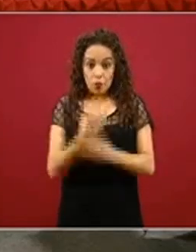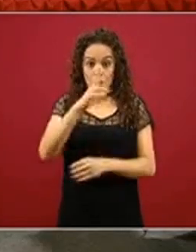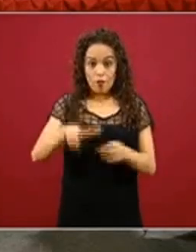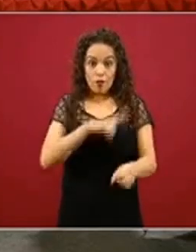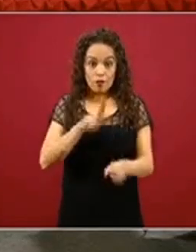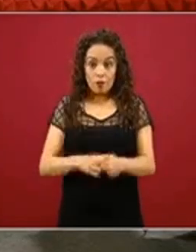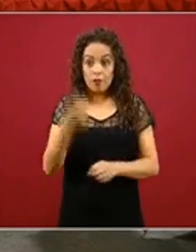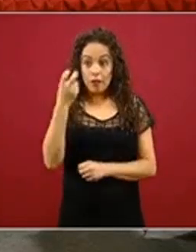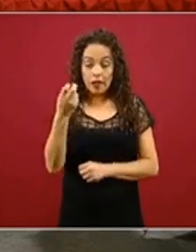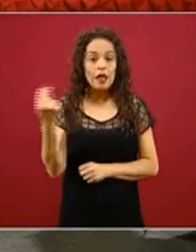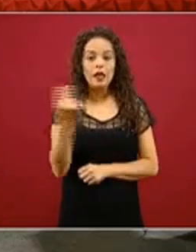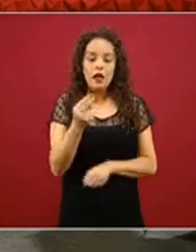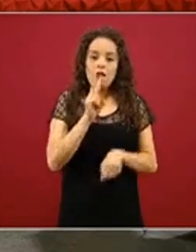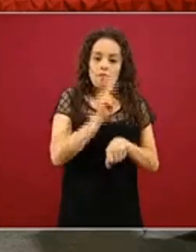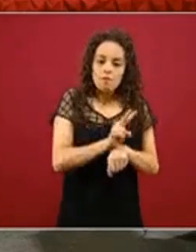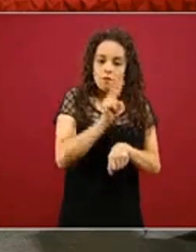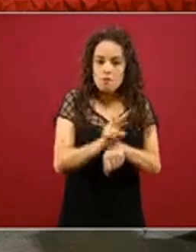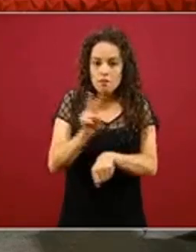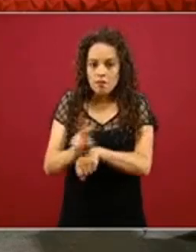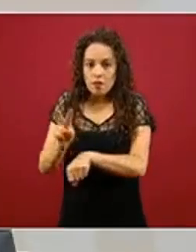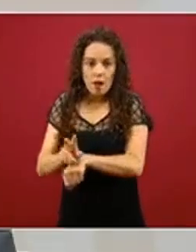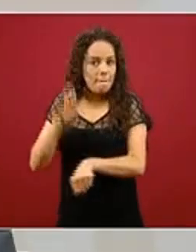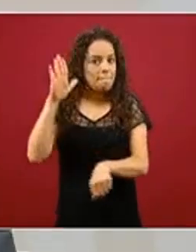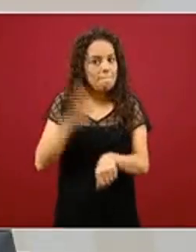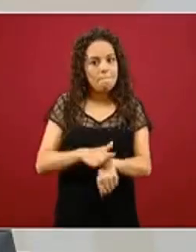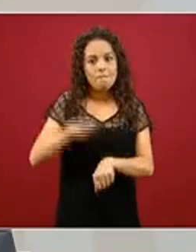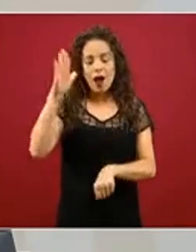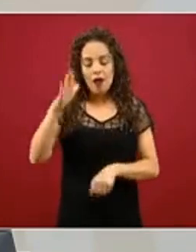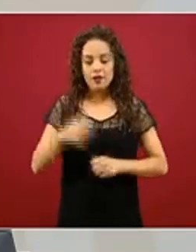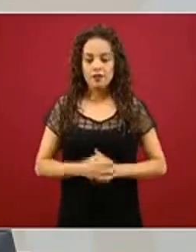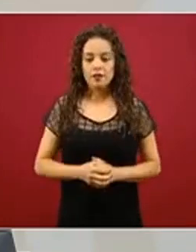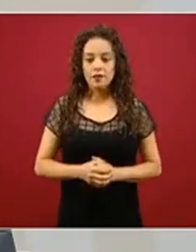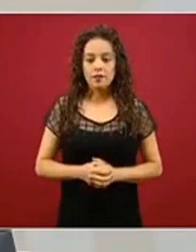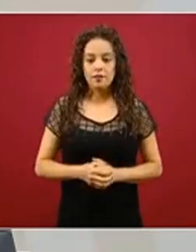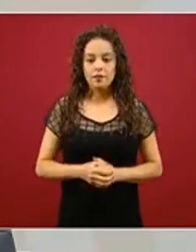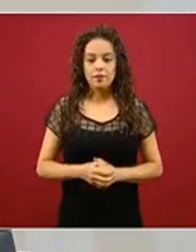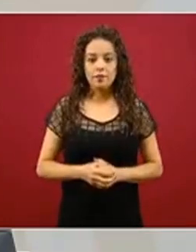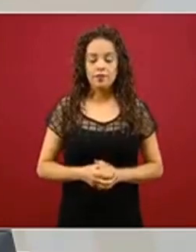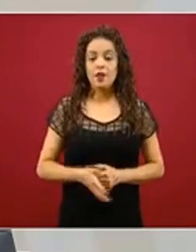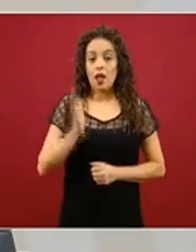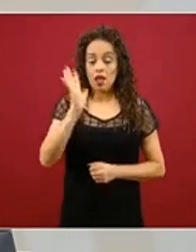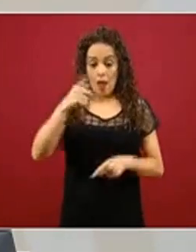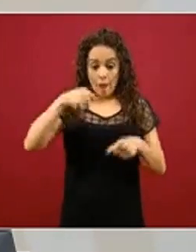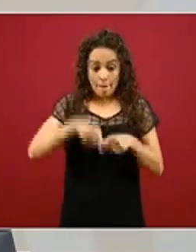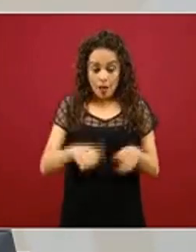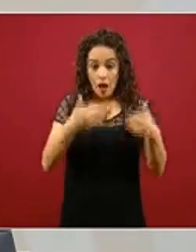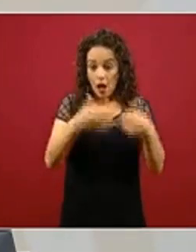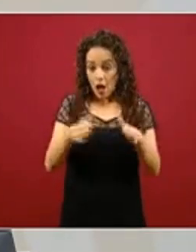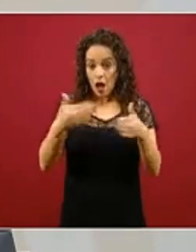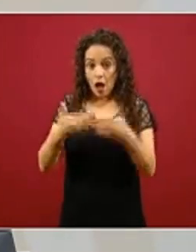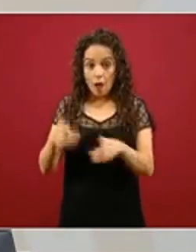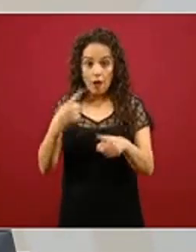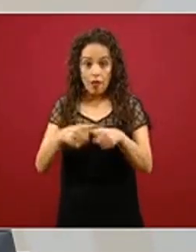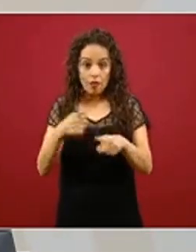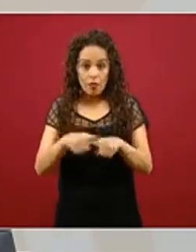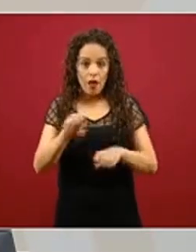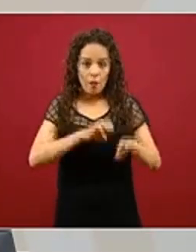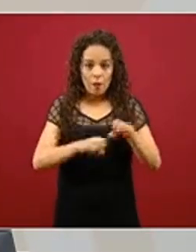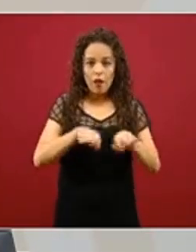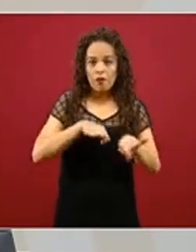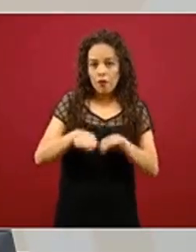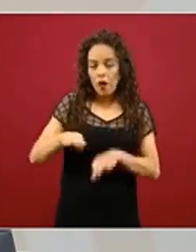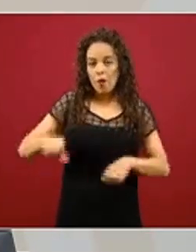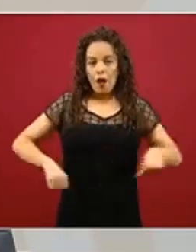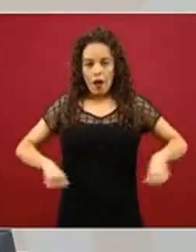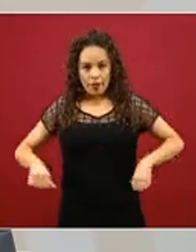que tenemos que estar vigilando, que la movilidad, aunque se recuperen actividades, dado que estamos ya en tránsito en